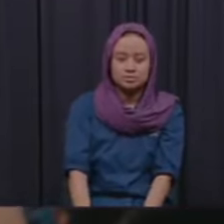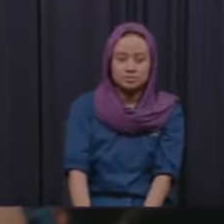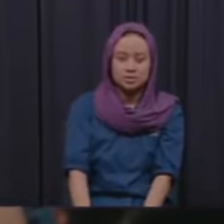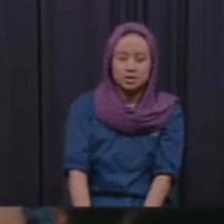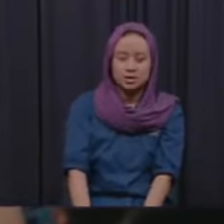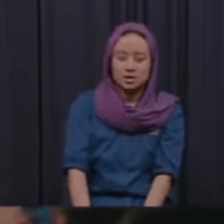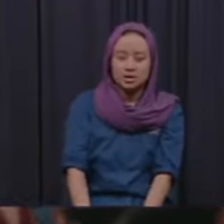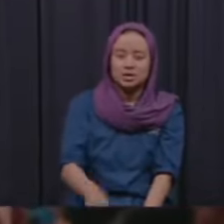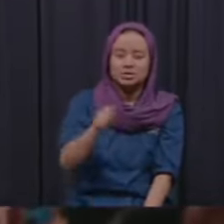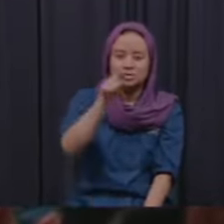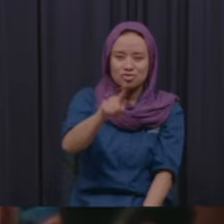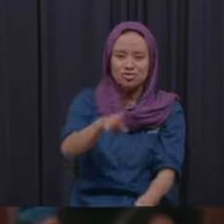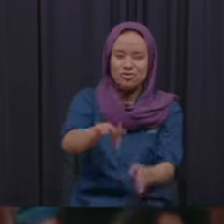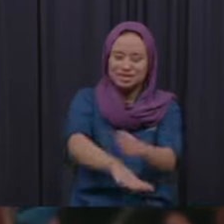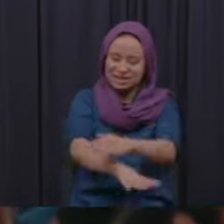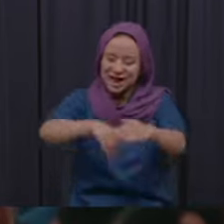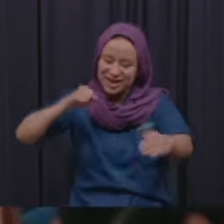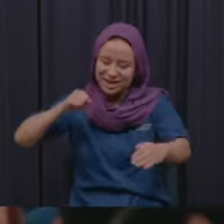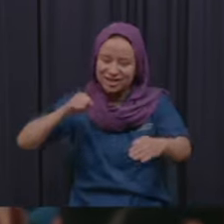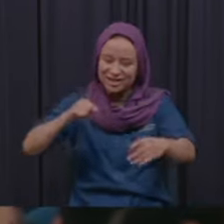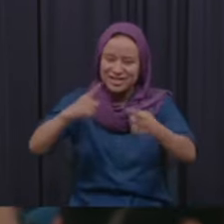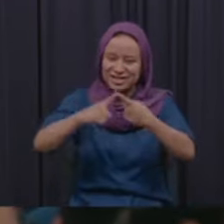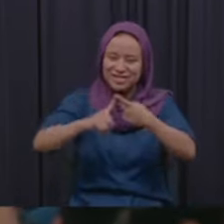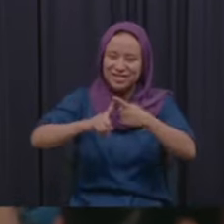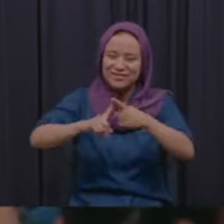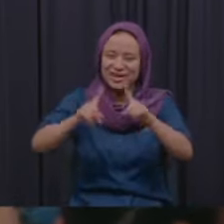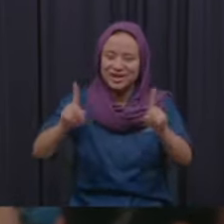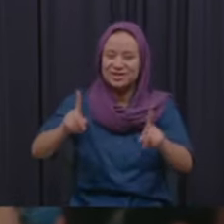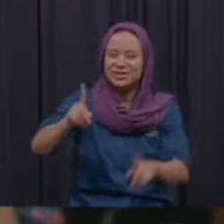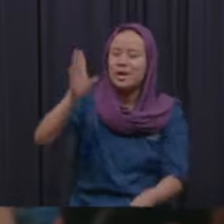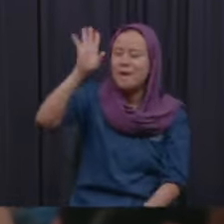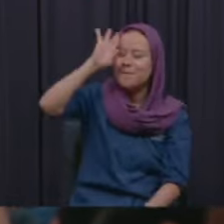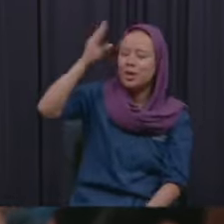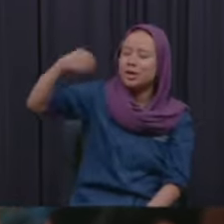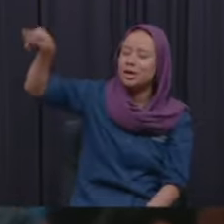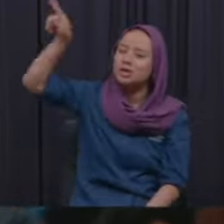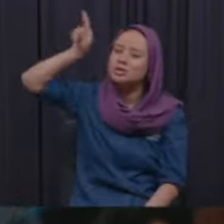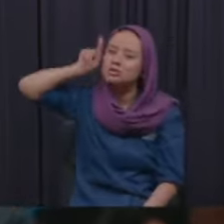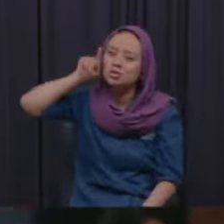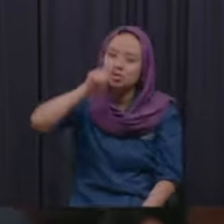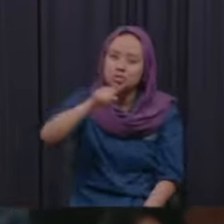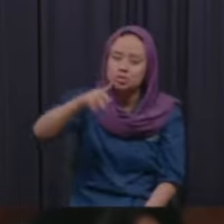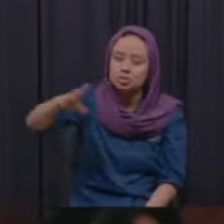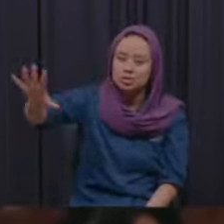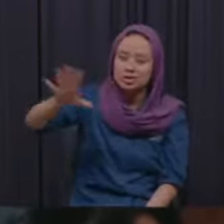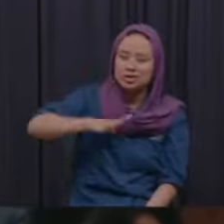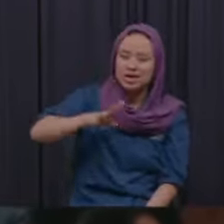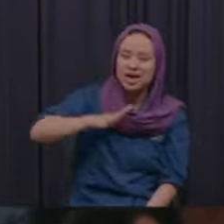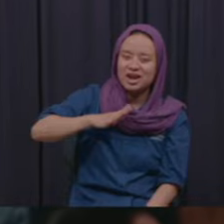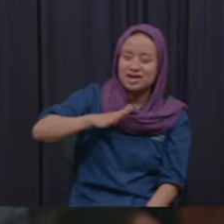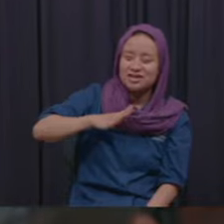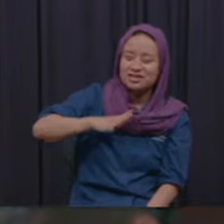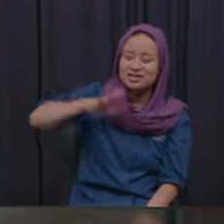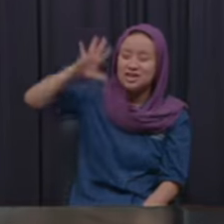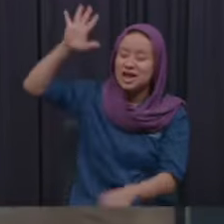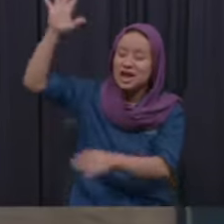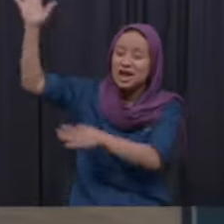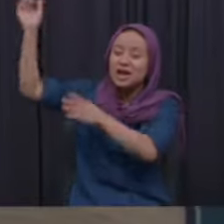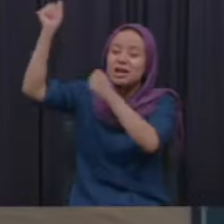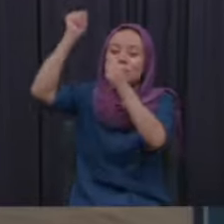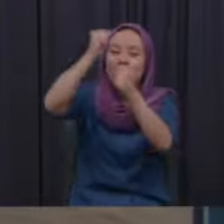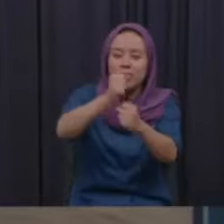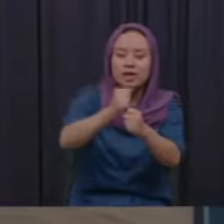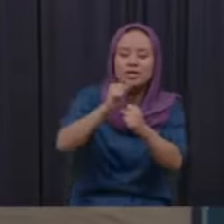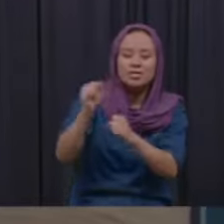Dios, que va con una orden del cielo a desalojar a todo habitante que